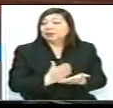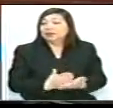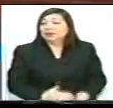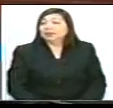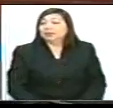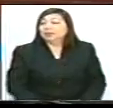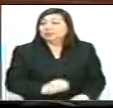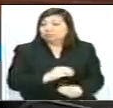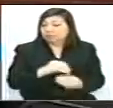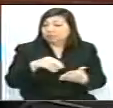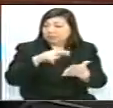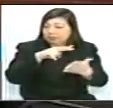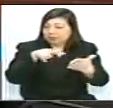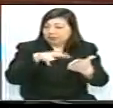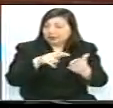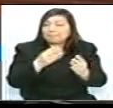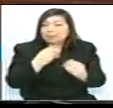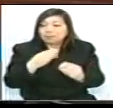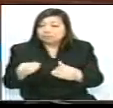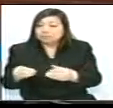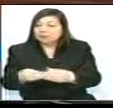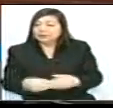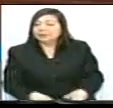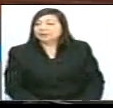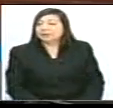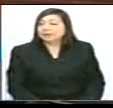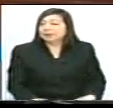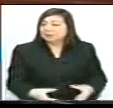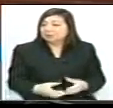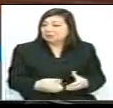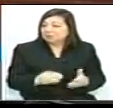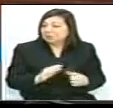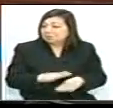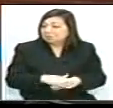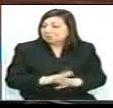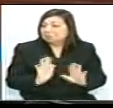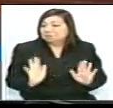que se revise el tema, ¿no? O que la comisión lo trate.